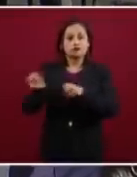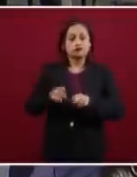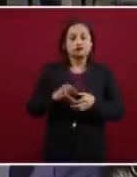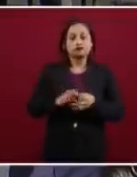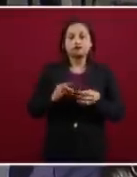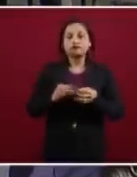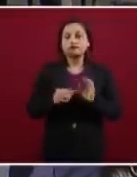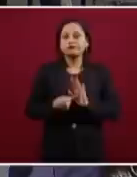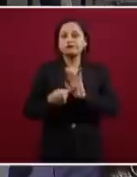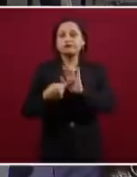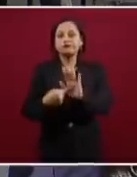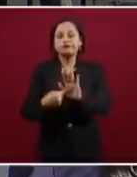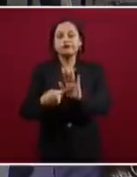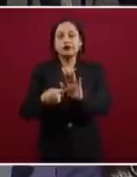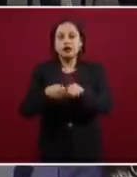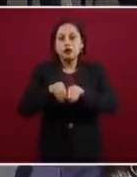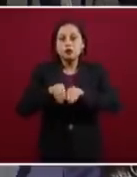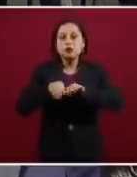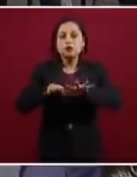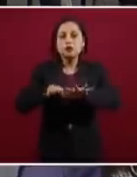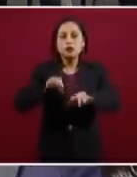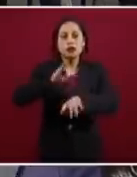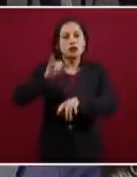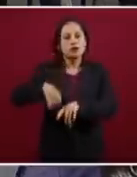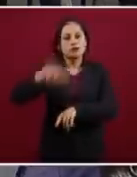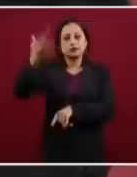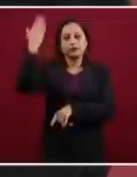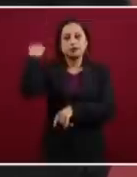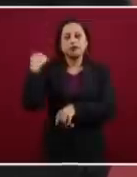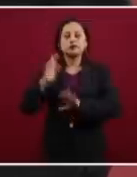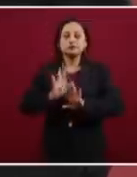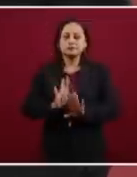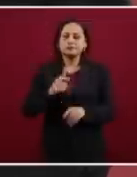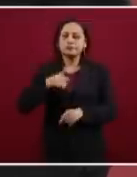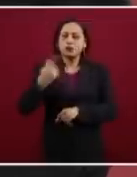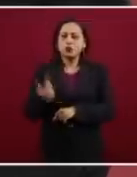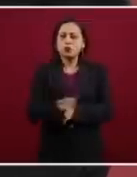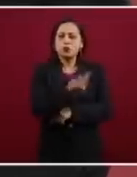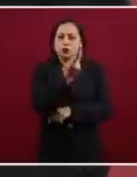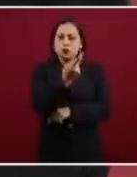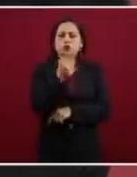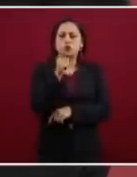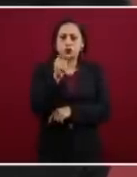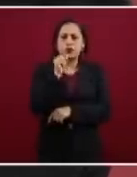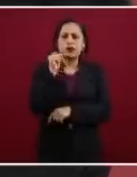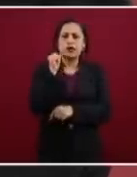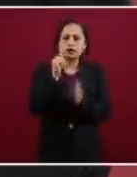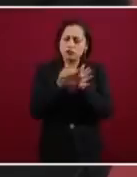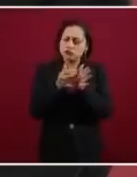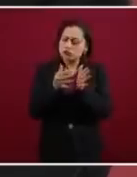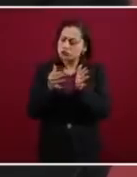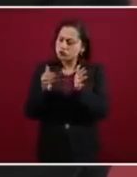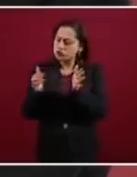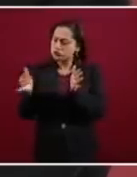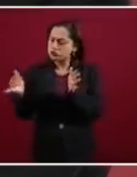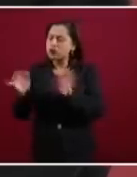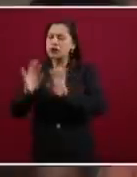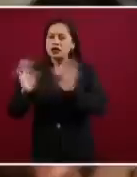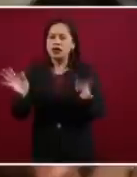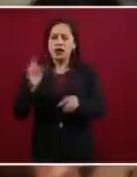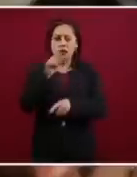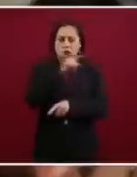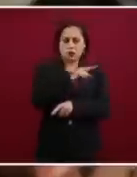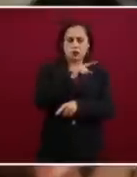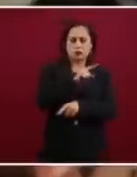es después de la relatoría es difícil aceptar entender y valorar la decisión tomada en